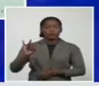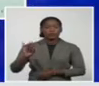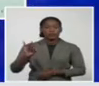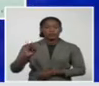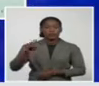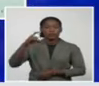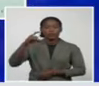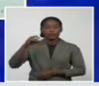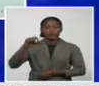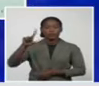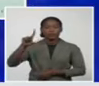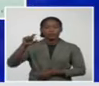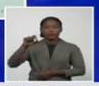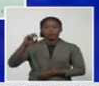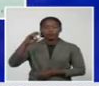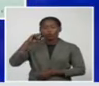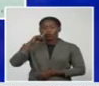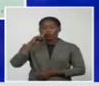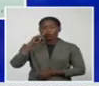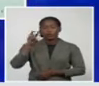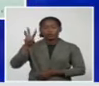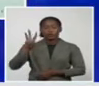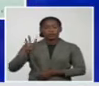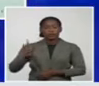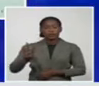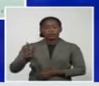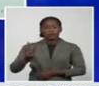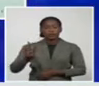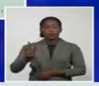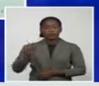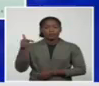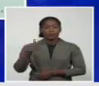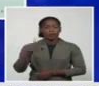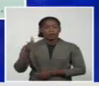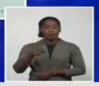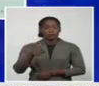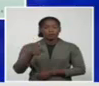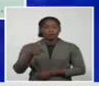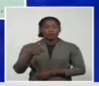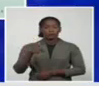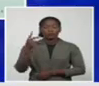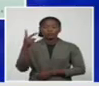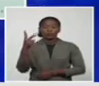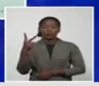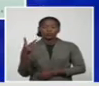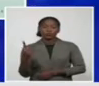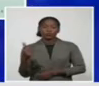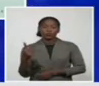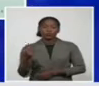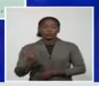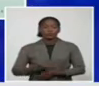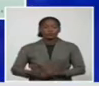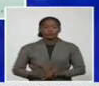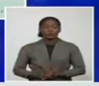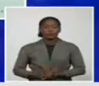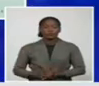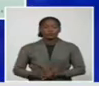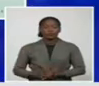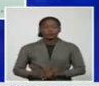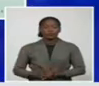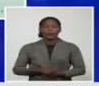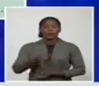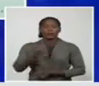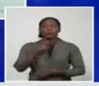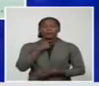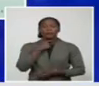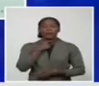de Reyes con 3 cada uno, Jagüey Grande y Los Arabos con 2 cada uno, y Calimete, Perico, Limonar